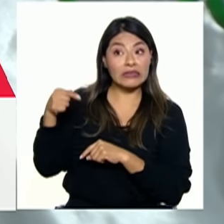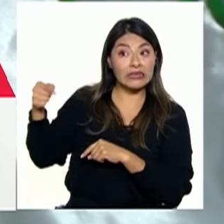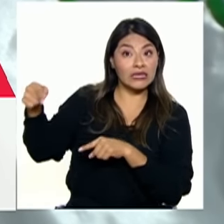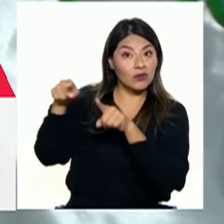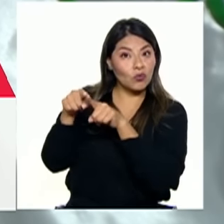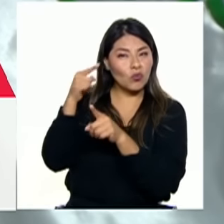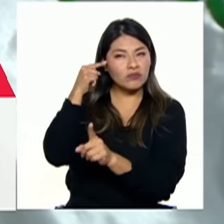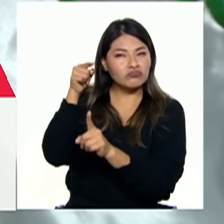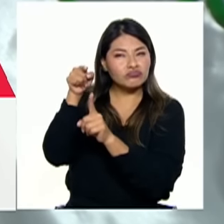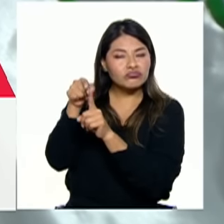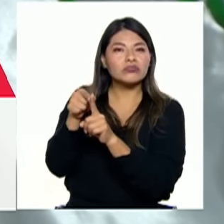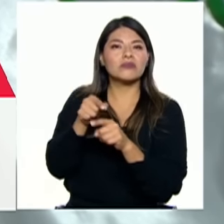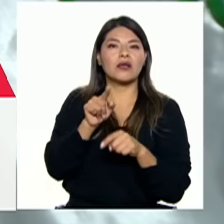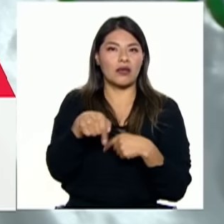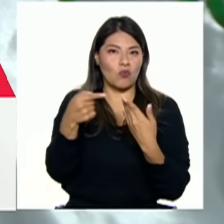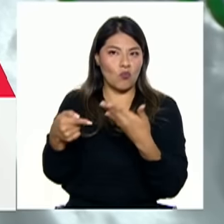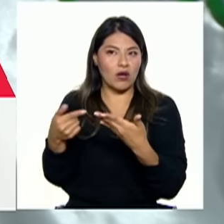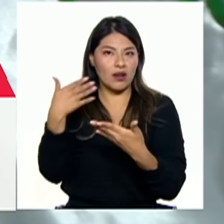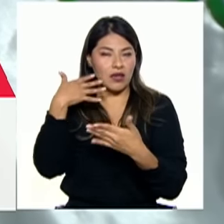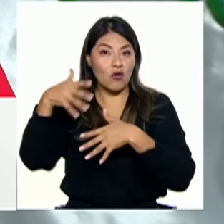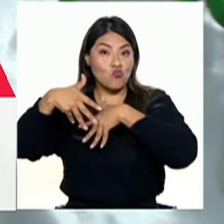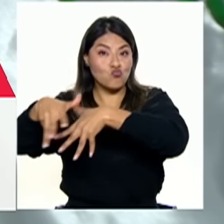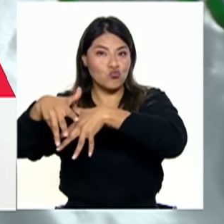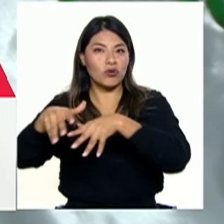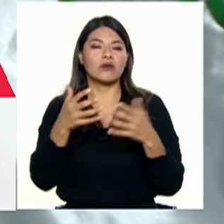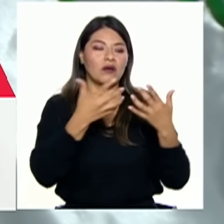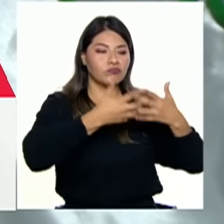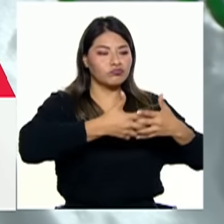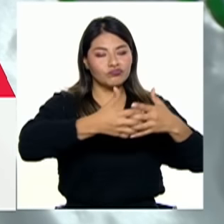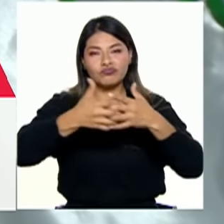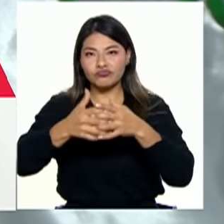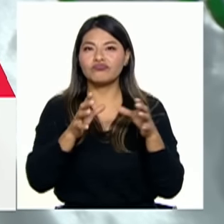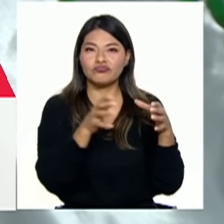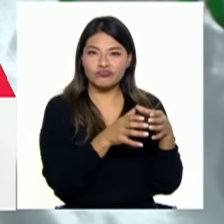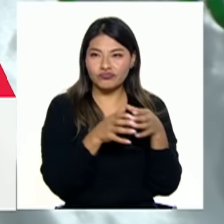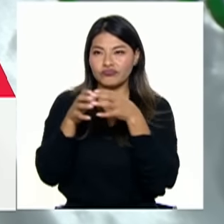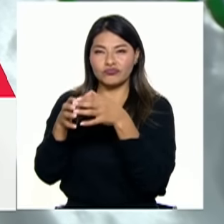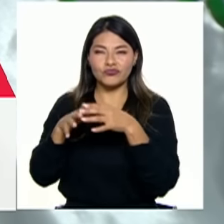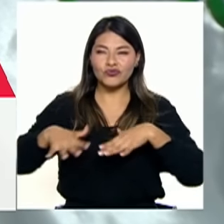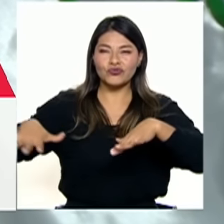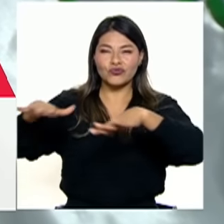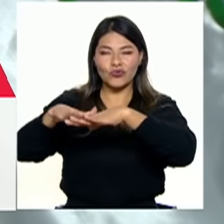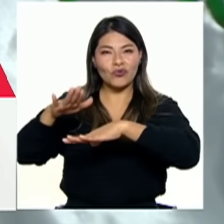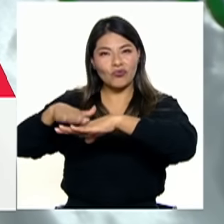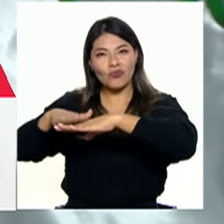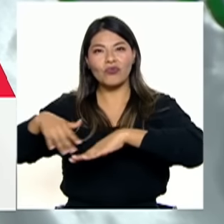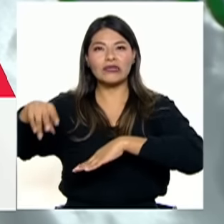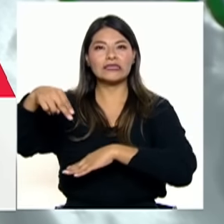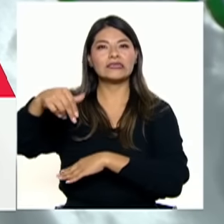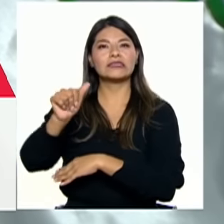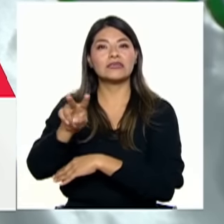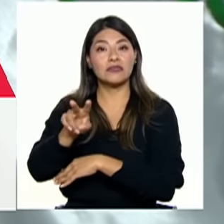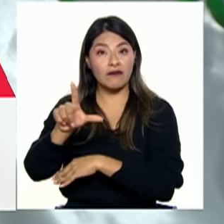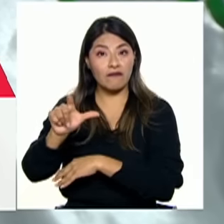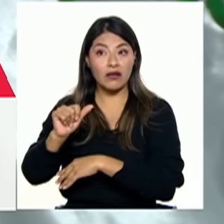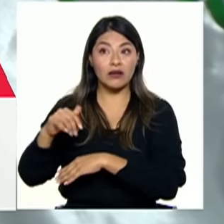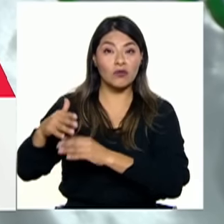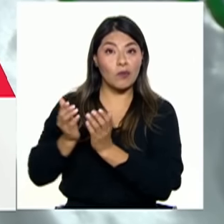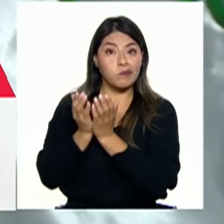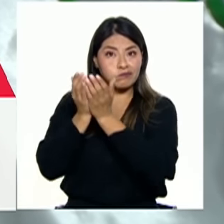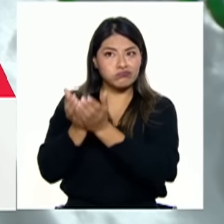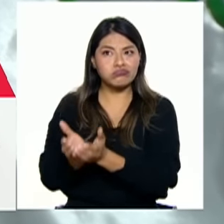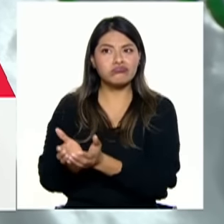de desarrollo de proveedores de la industria naval, para lo cual contamos con hasta 110 millones de soles.